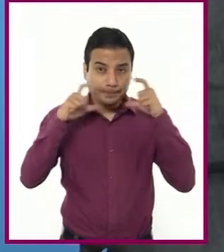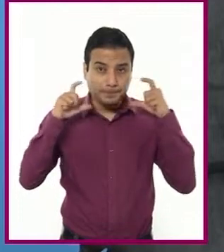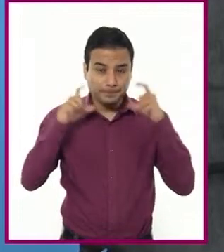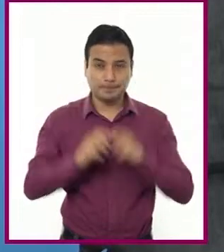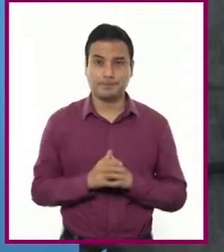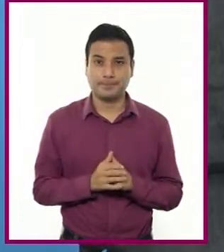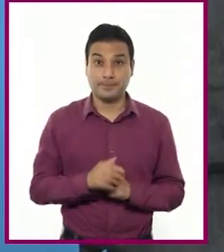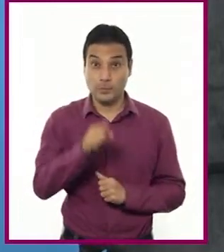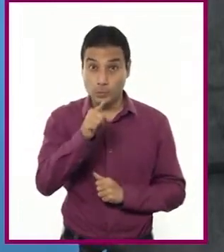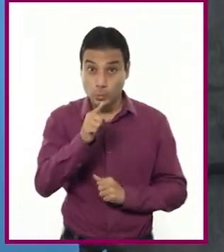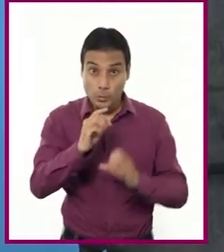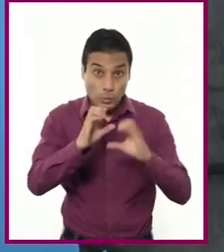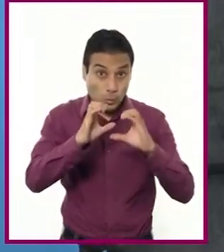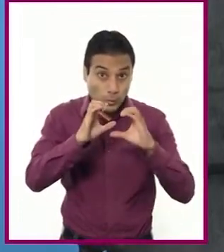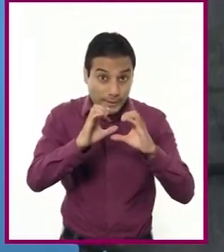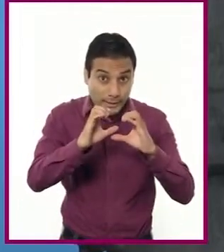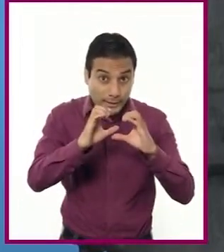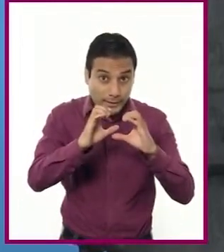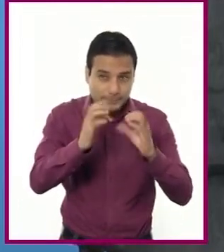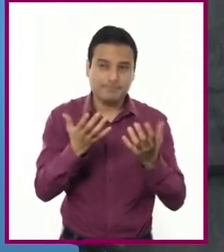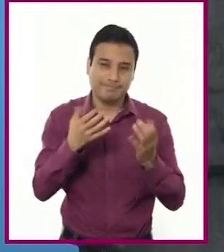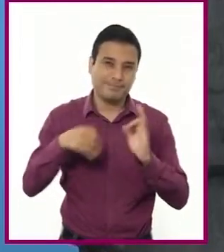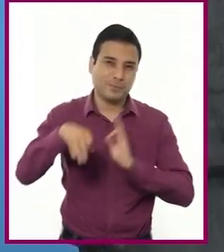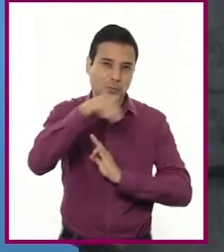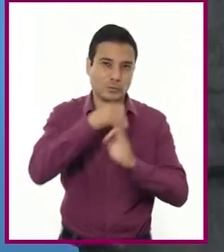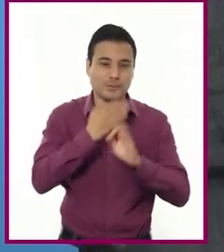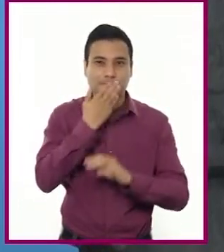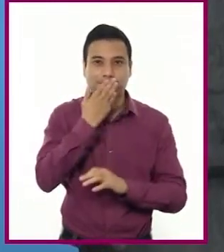Al cuidarnos a nosotros mismos, cuidamos a los demás.